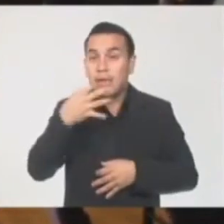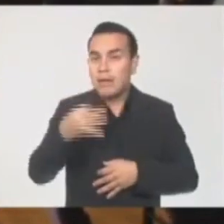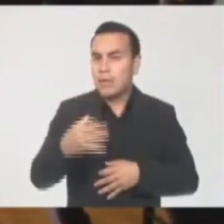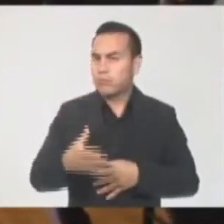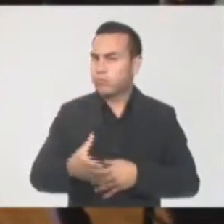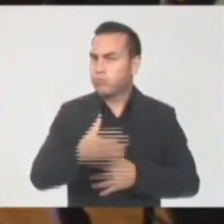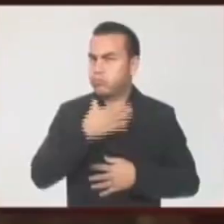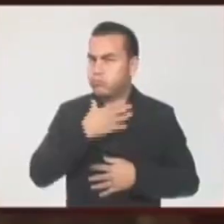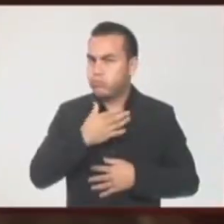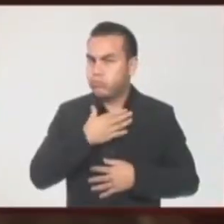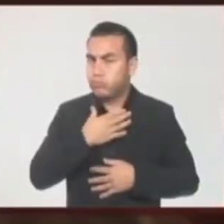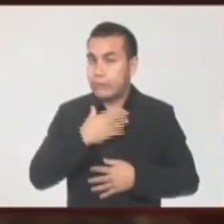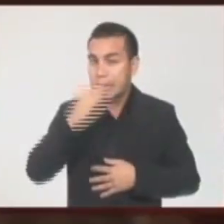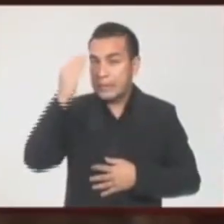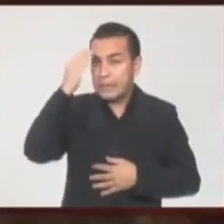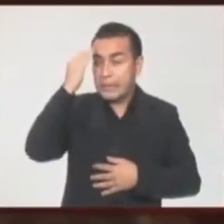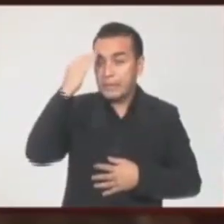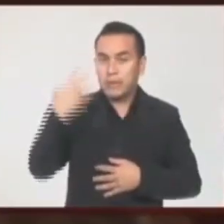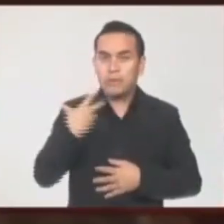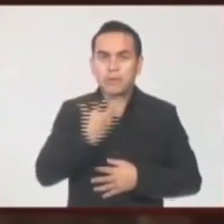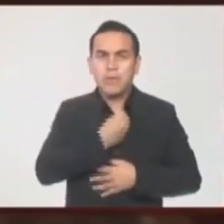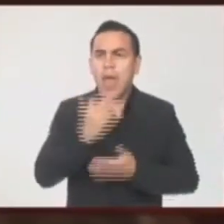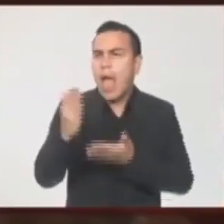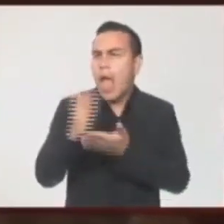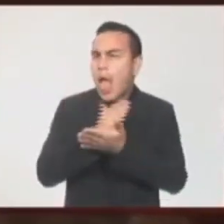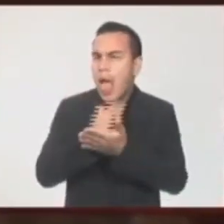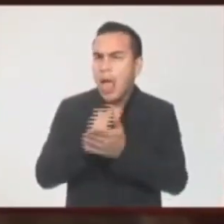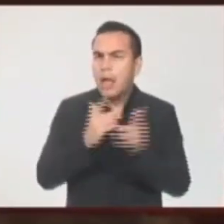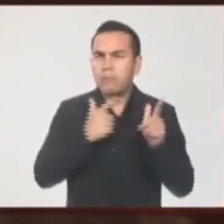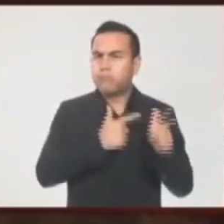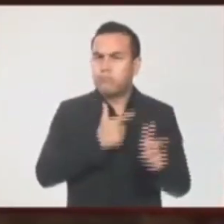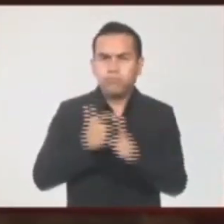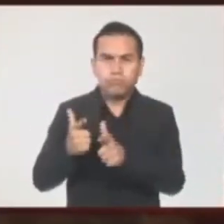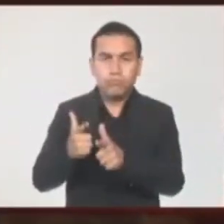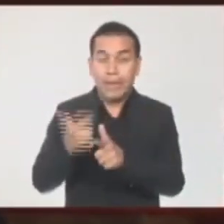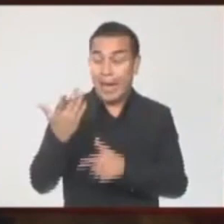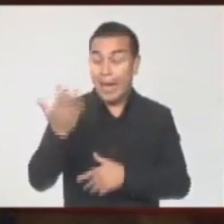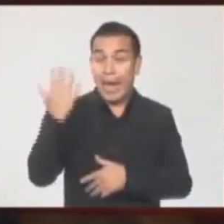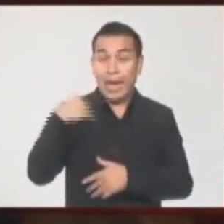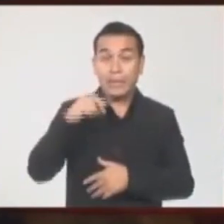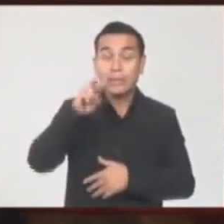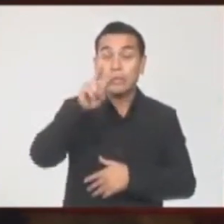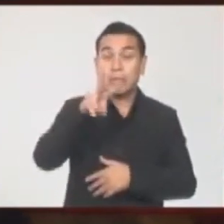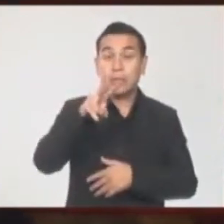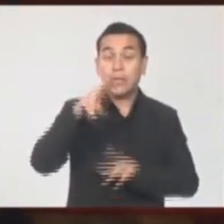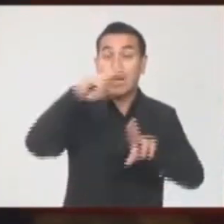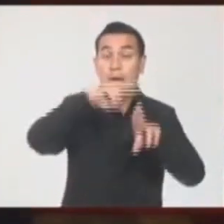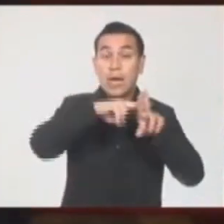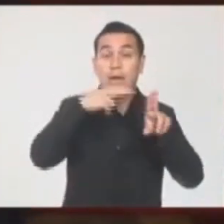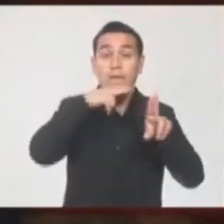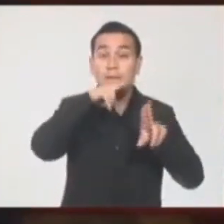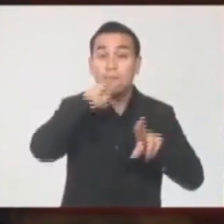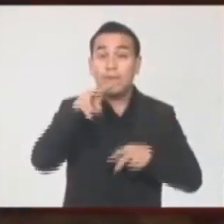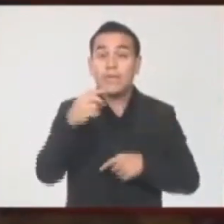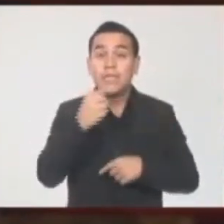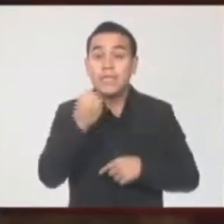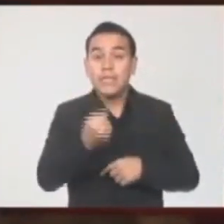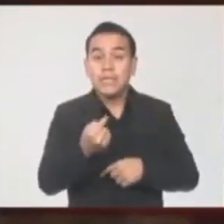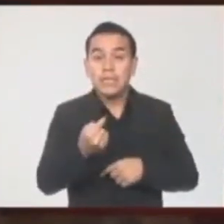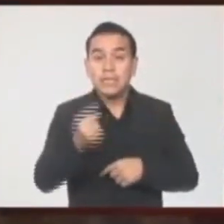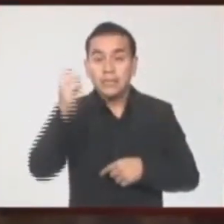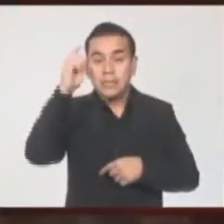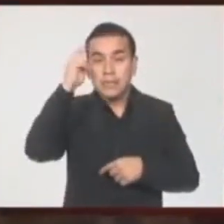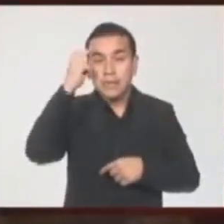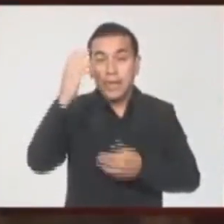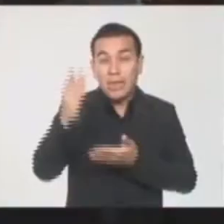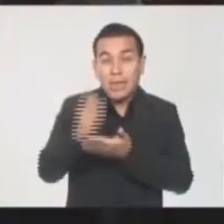poco. Y lo hicimos sin derramar sangre en una guerra, como lo hicieron los dos partidos que están ahí en esa esquina. Sin